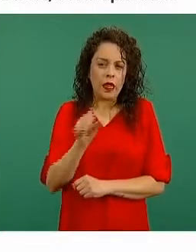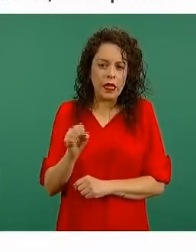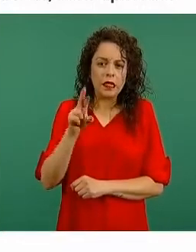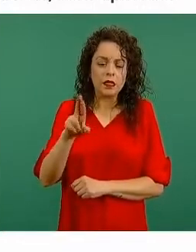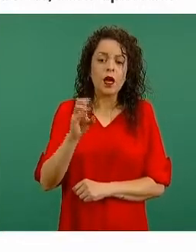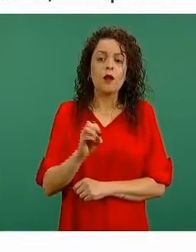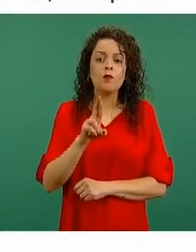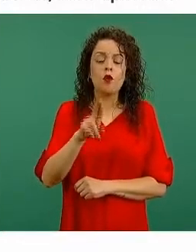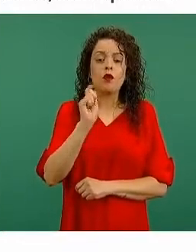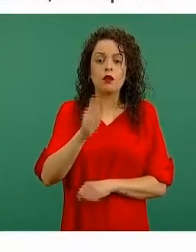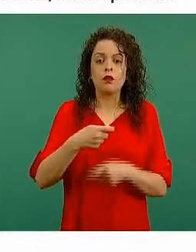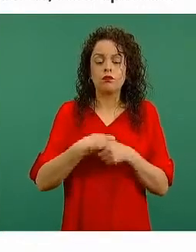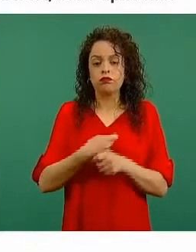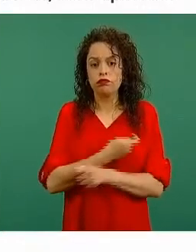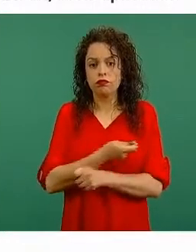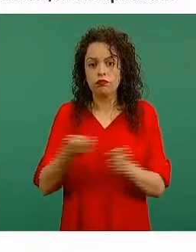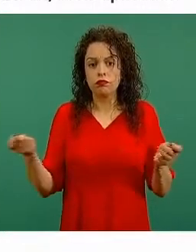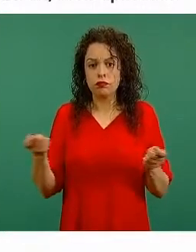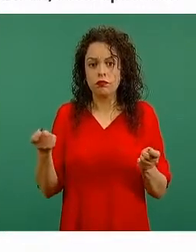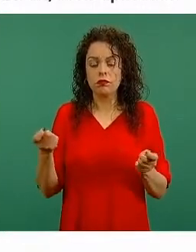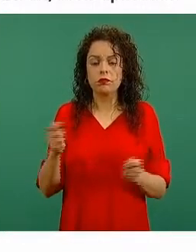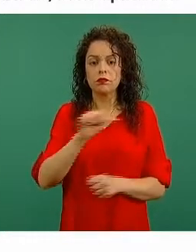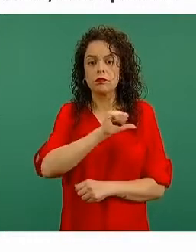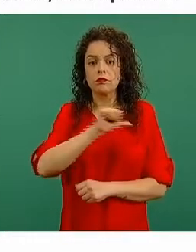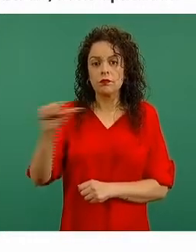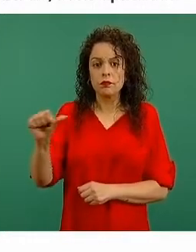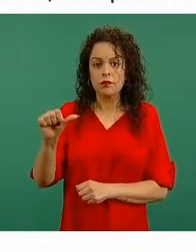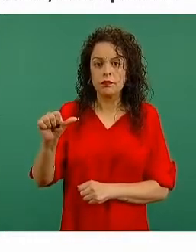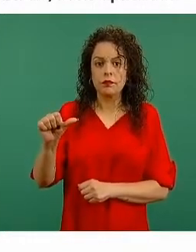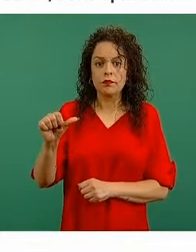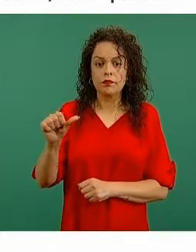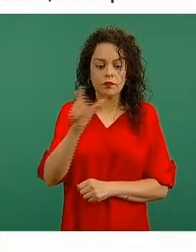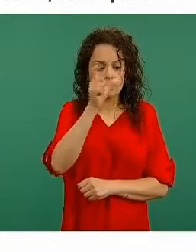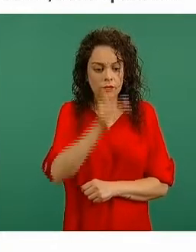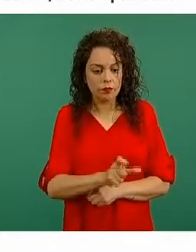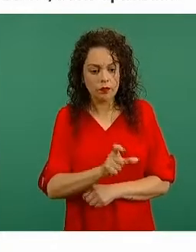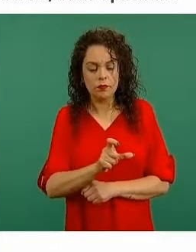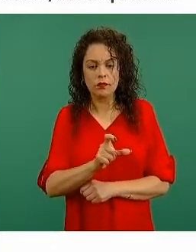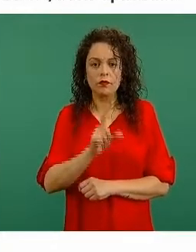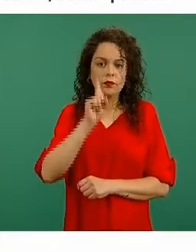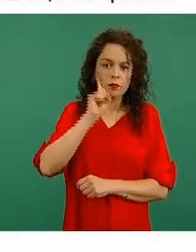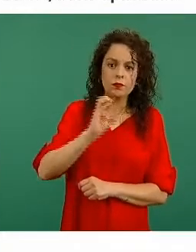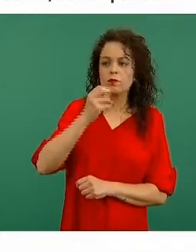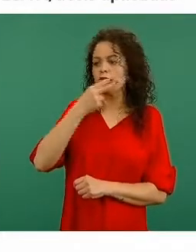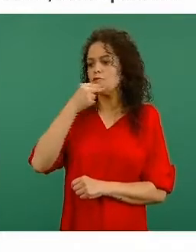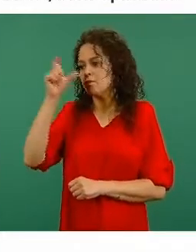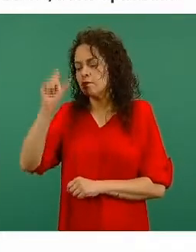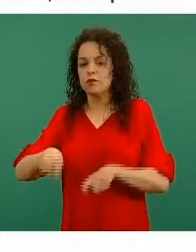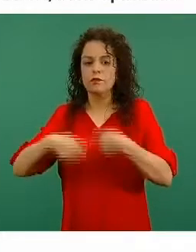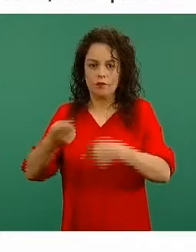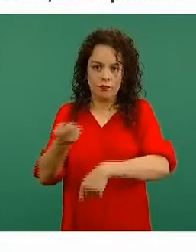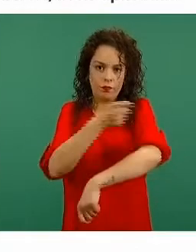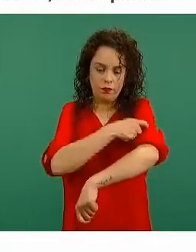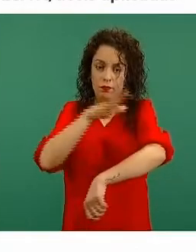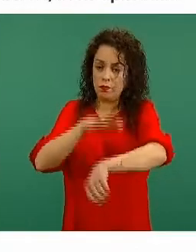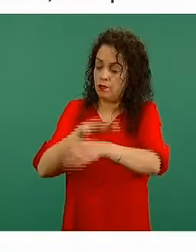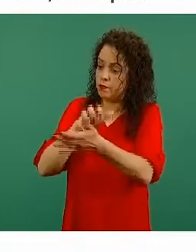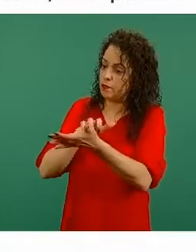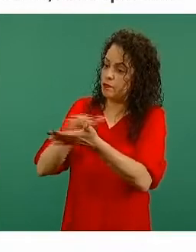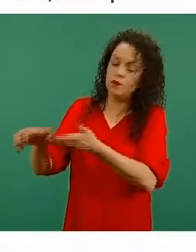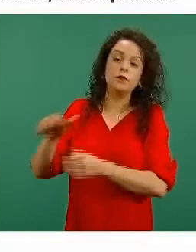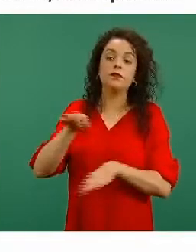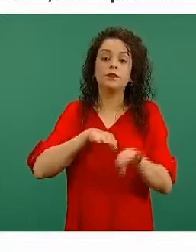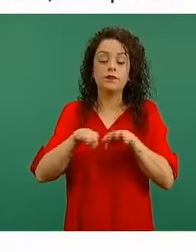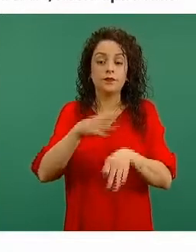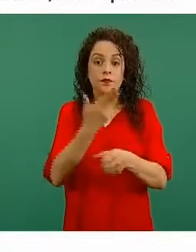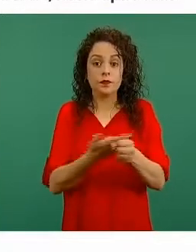la distribución de sexos en las personas vacunadas. La gran mayoría del personal de salud